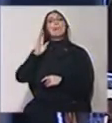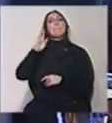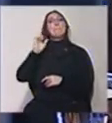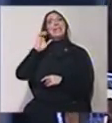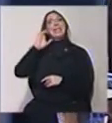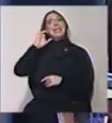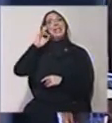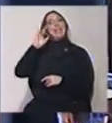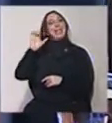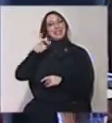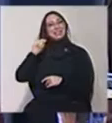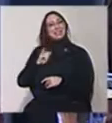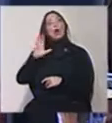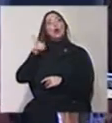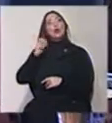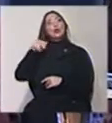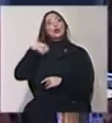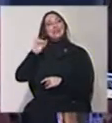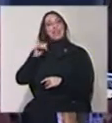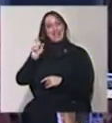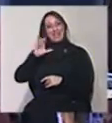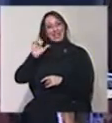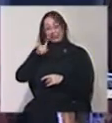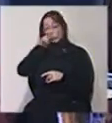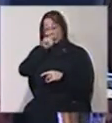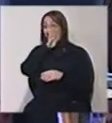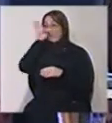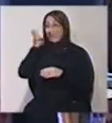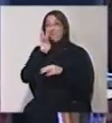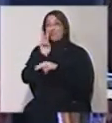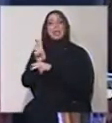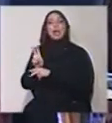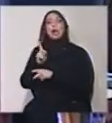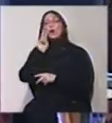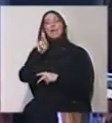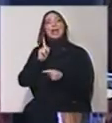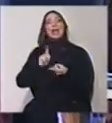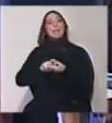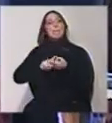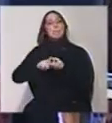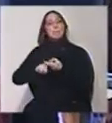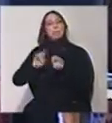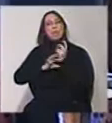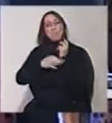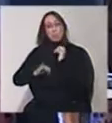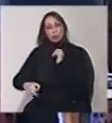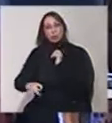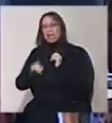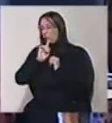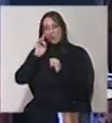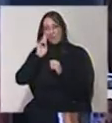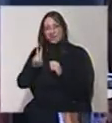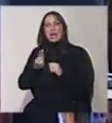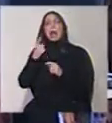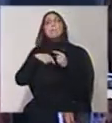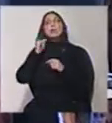cosa que es fantástica. Dice, si usted visita los cuarteles, no verá esposas en ningún lado, pero sí encontrará